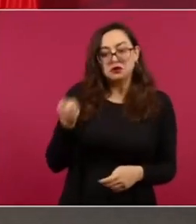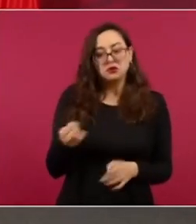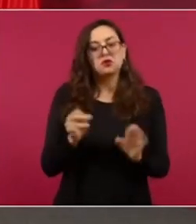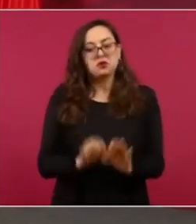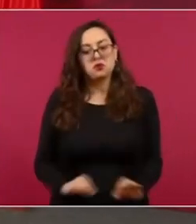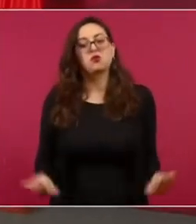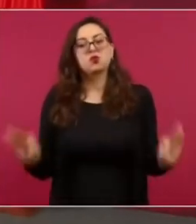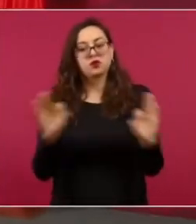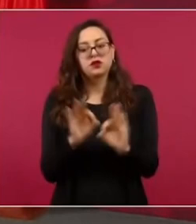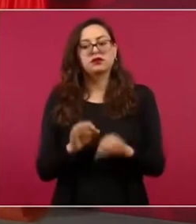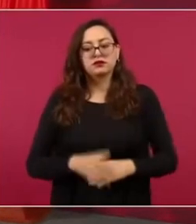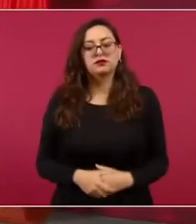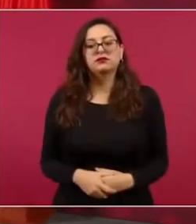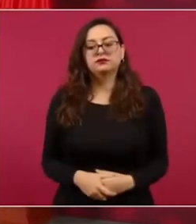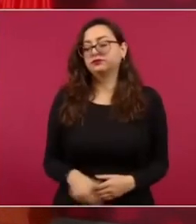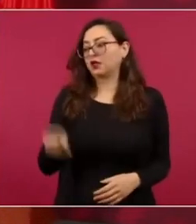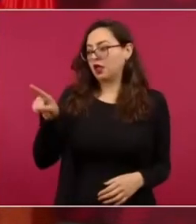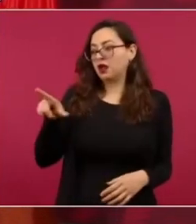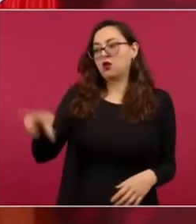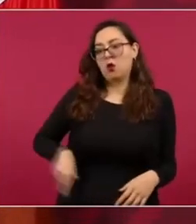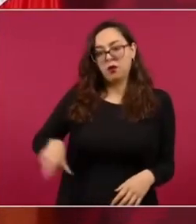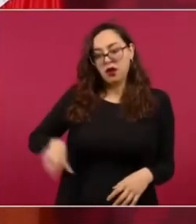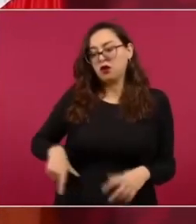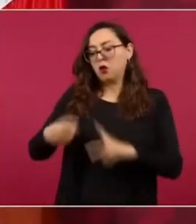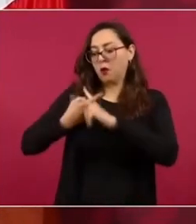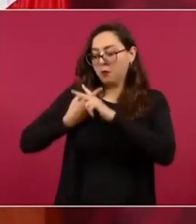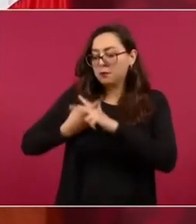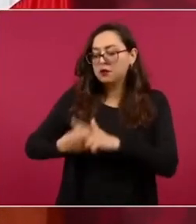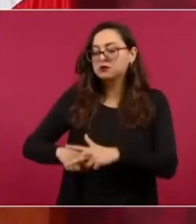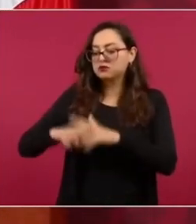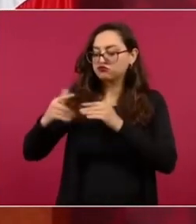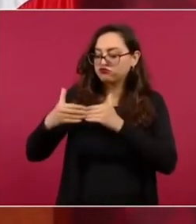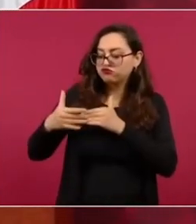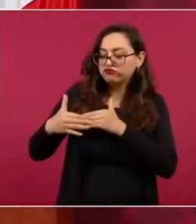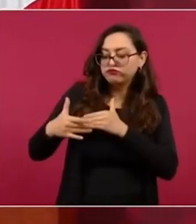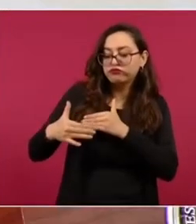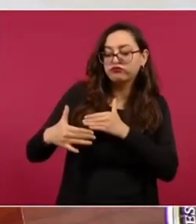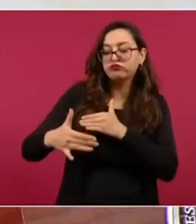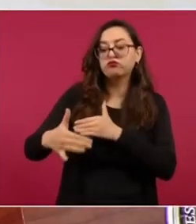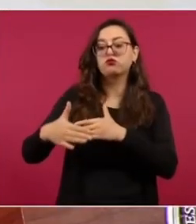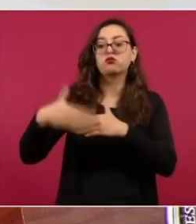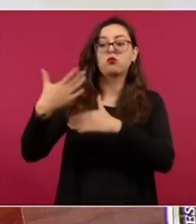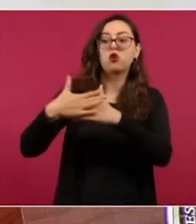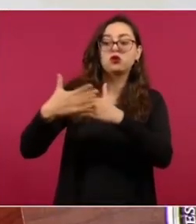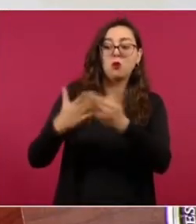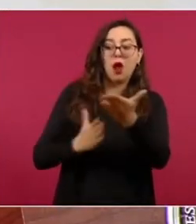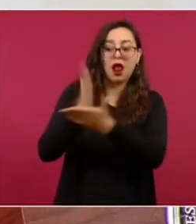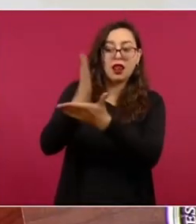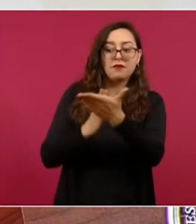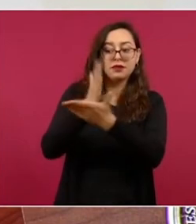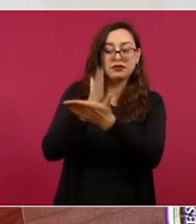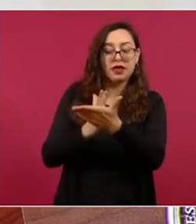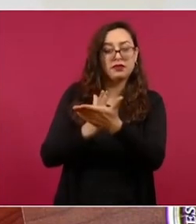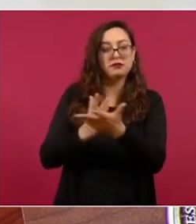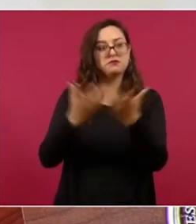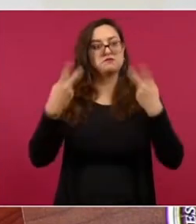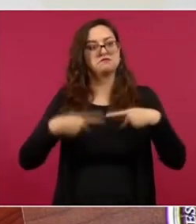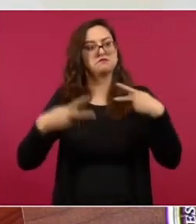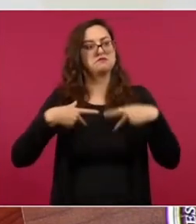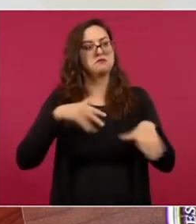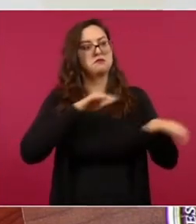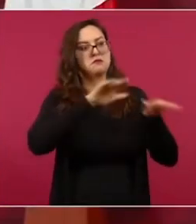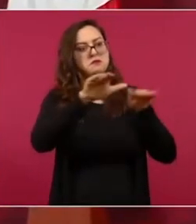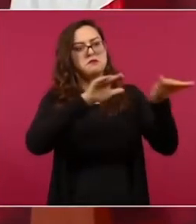a mitad de su gobierno se le pregunte a la gente: ¿quieres que continúe el gobernador